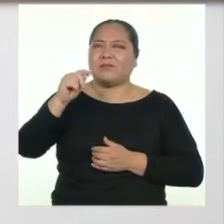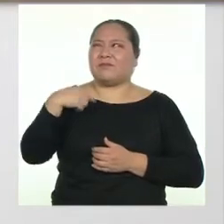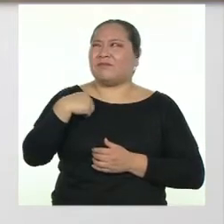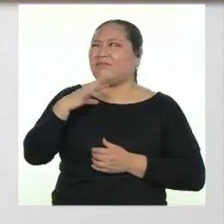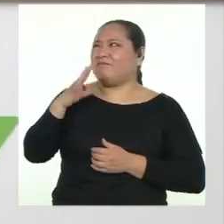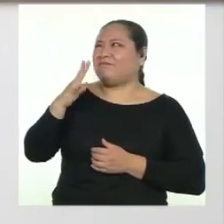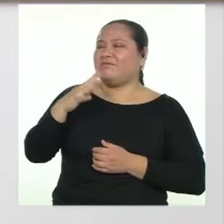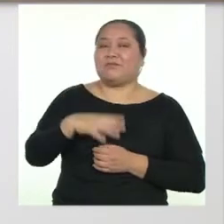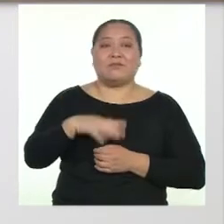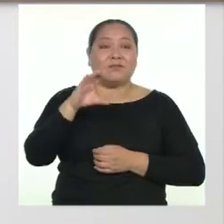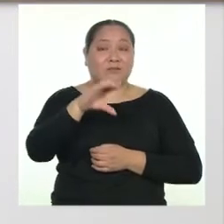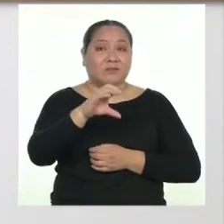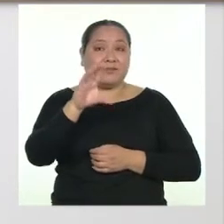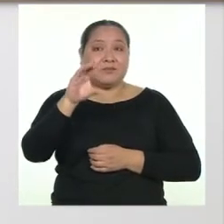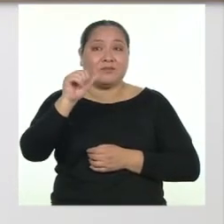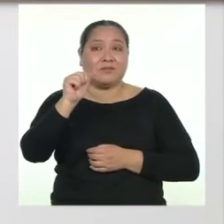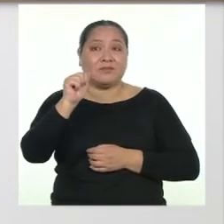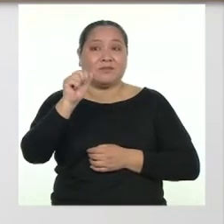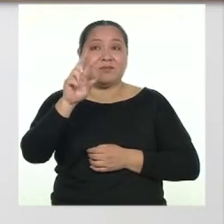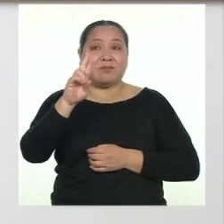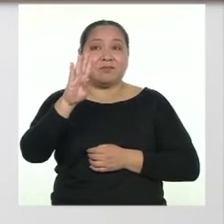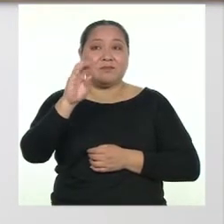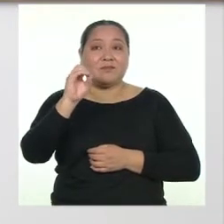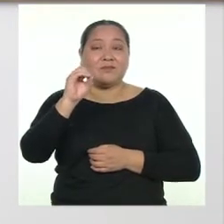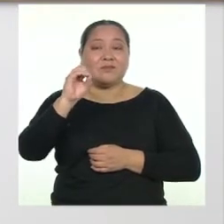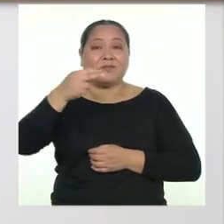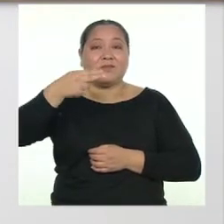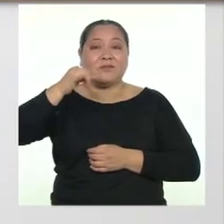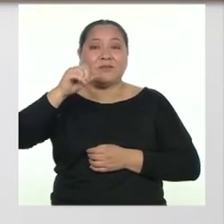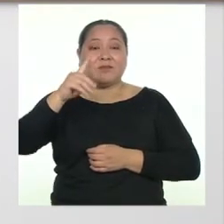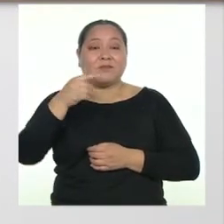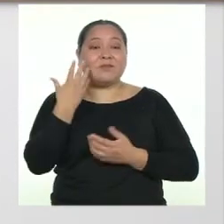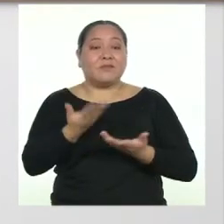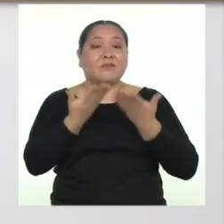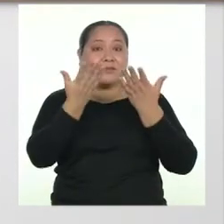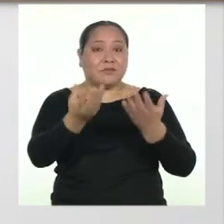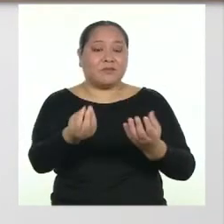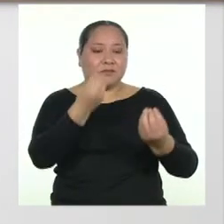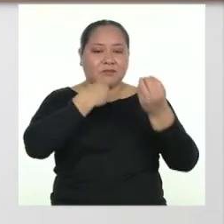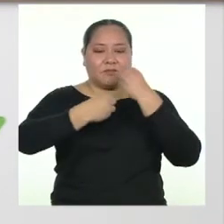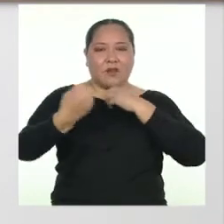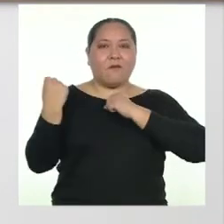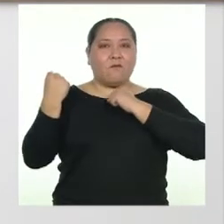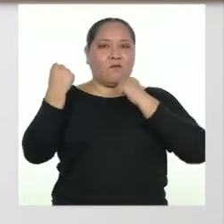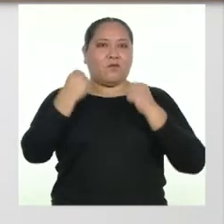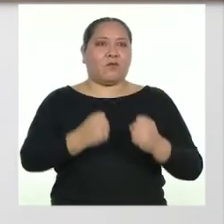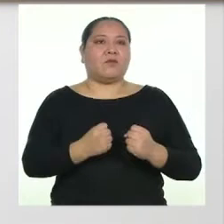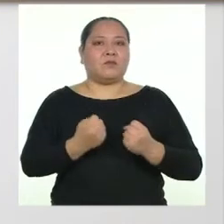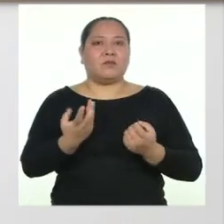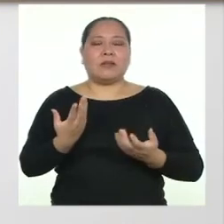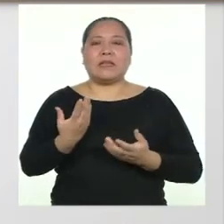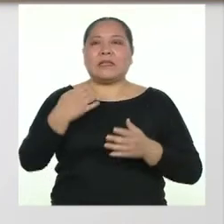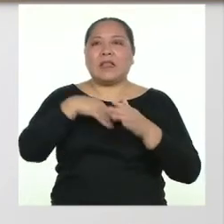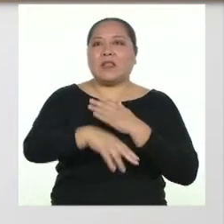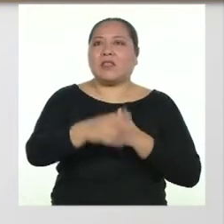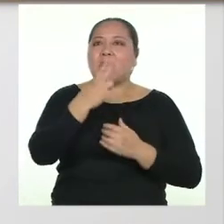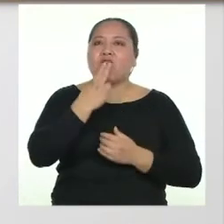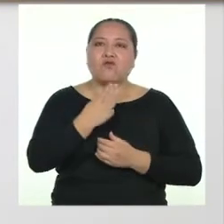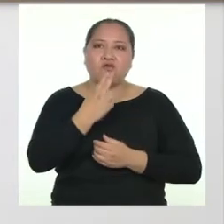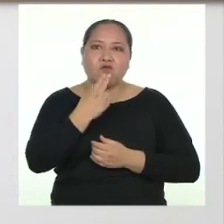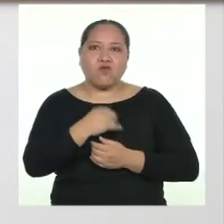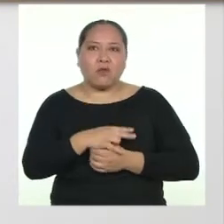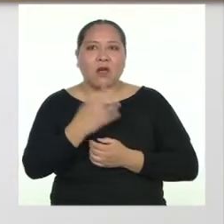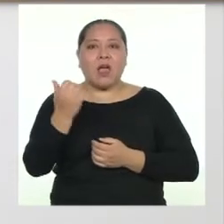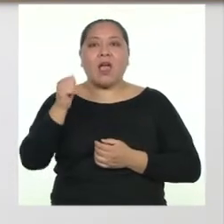Los carbohidratos son nutrientes que nos dan principalmente energía. Están en los azúcares, en